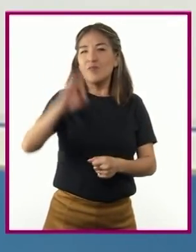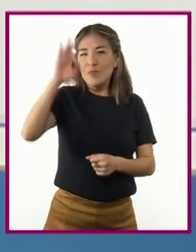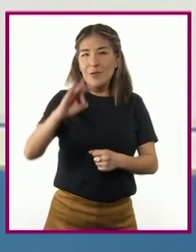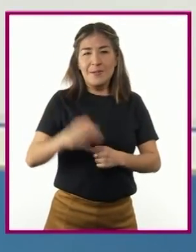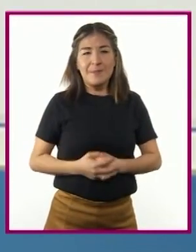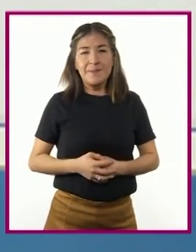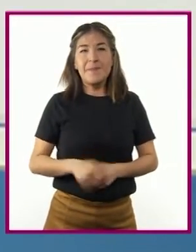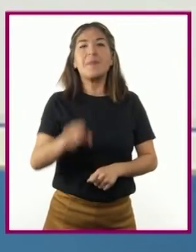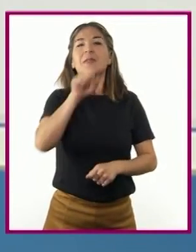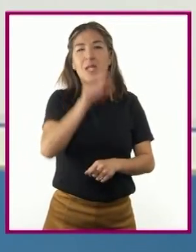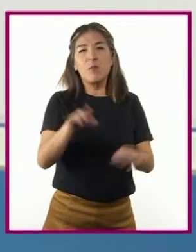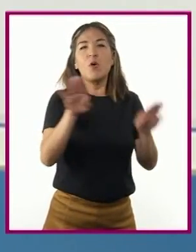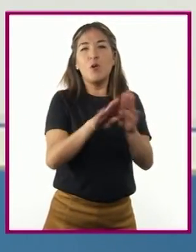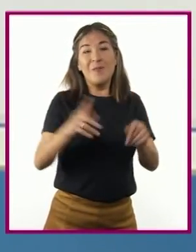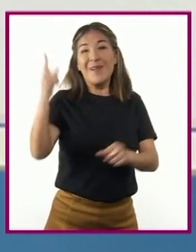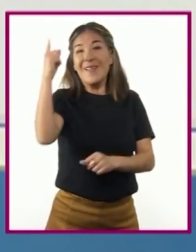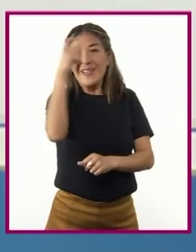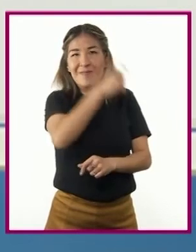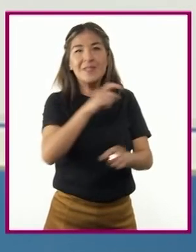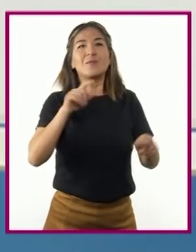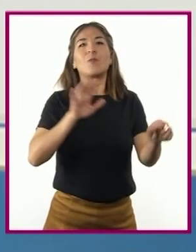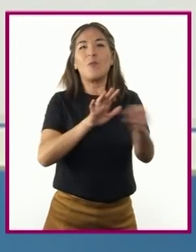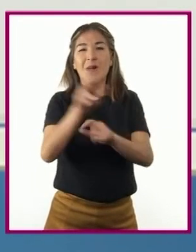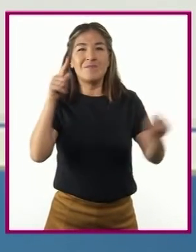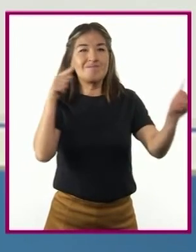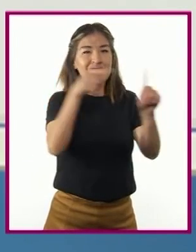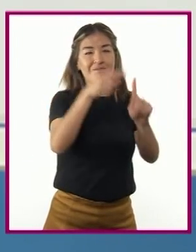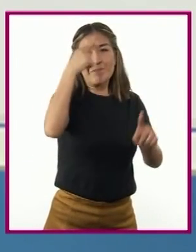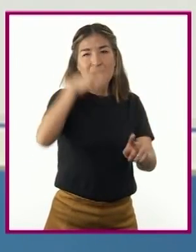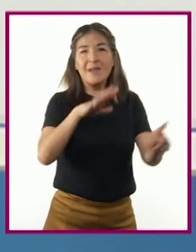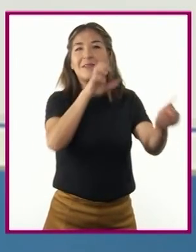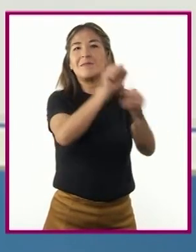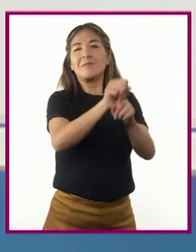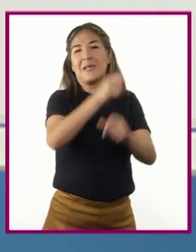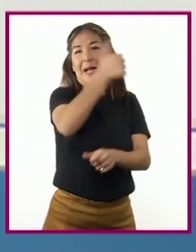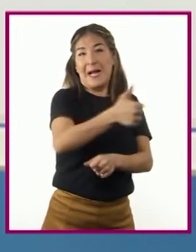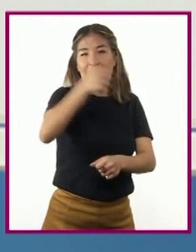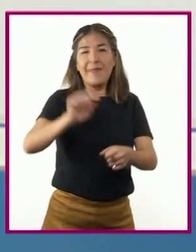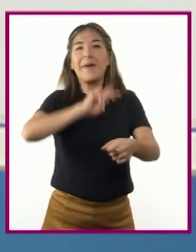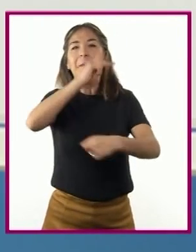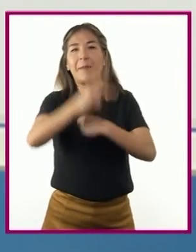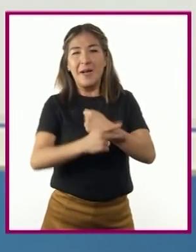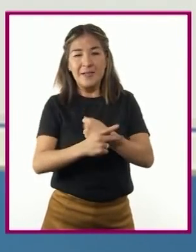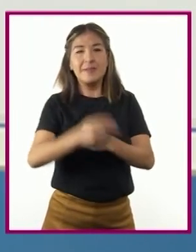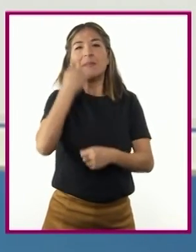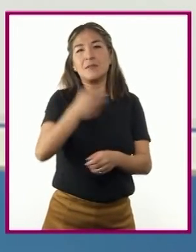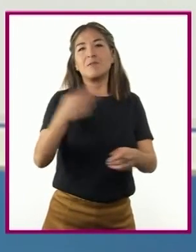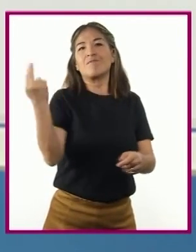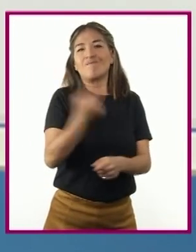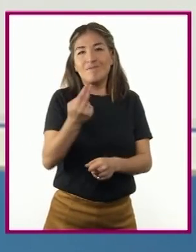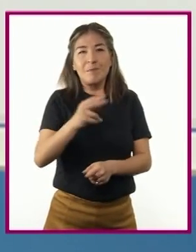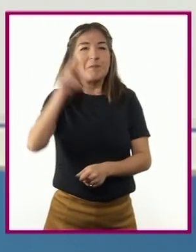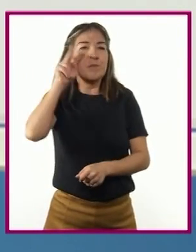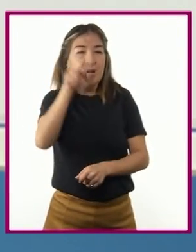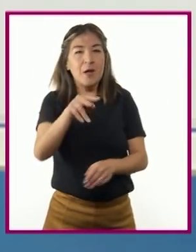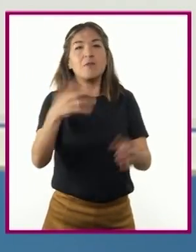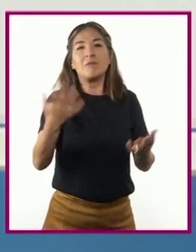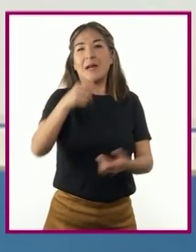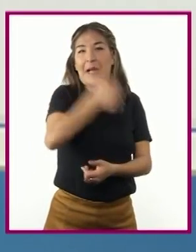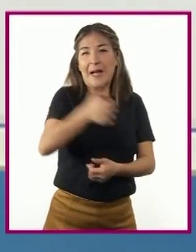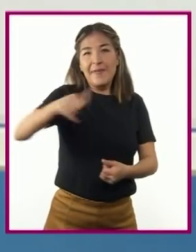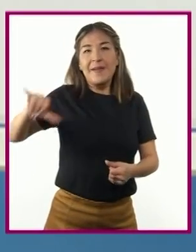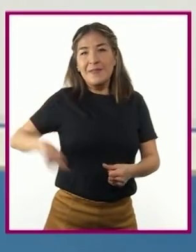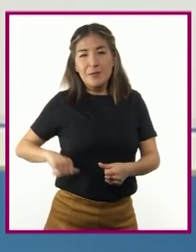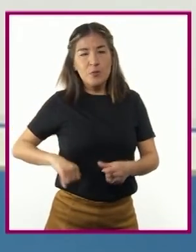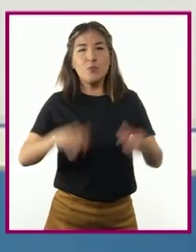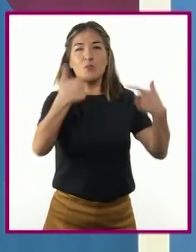las implicaciones y desafíos a los que se enfrentan los países, pues hay que considerar las necesidades e intereses de